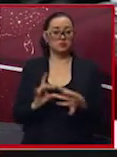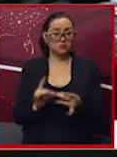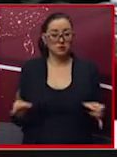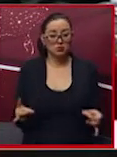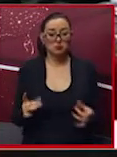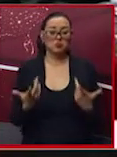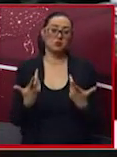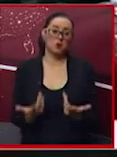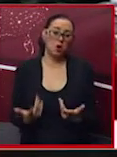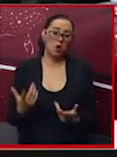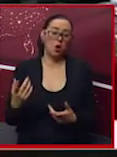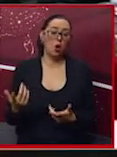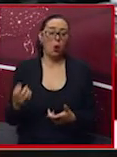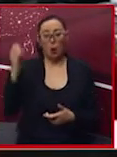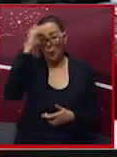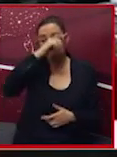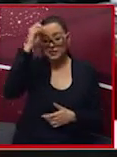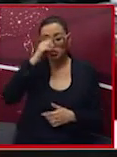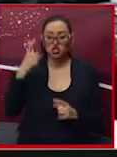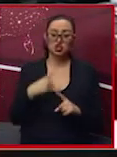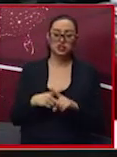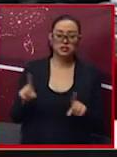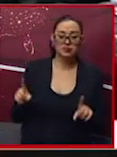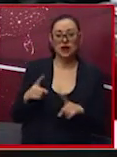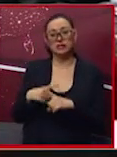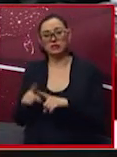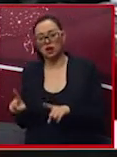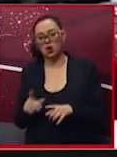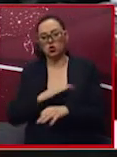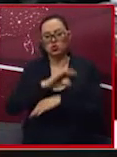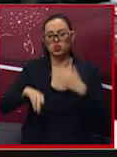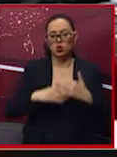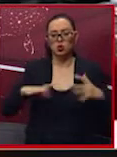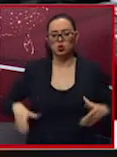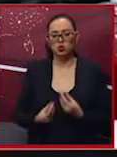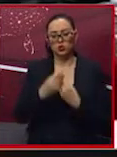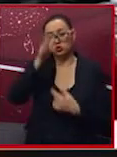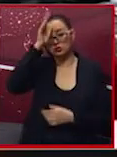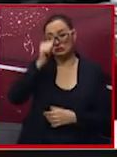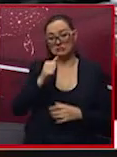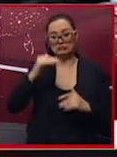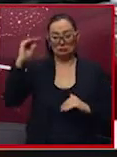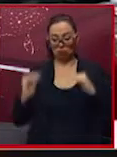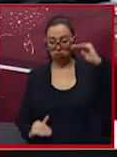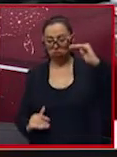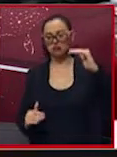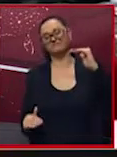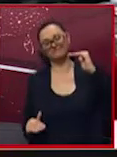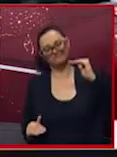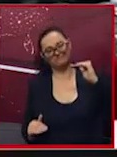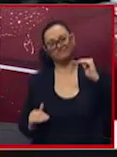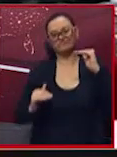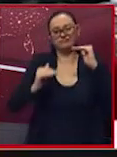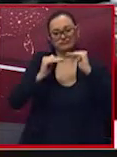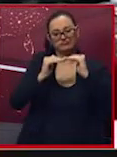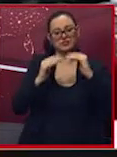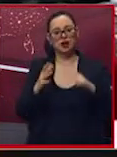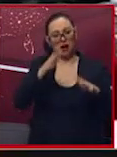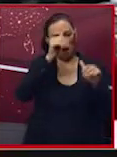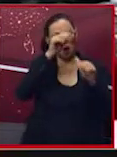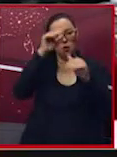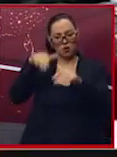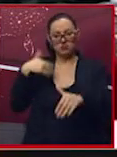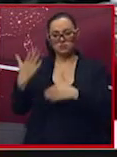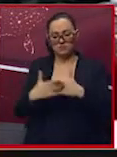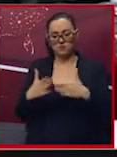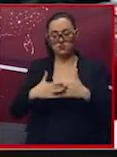las distintas posturas, hay un consenso en la sociedad para atender y superar las profundas desigualdades económicas y sociales que afronta